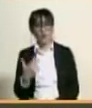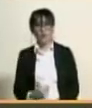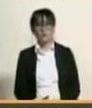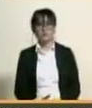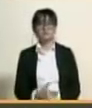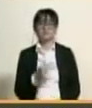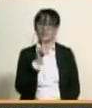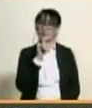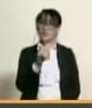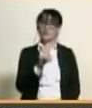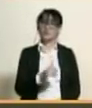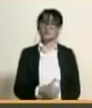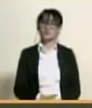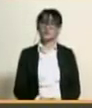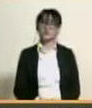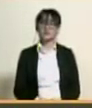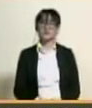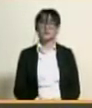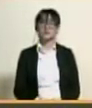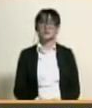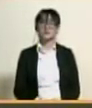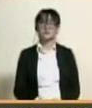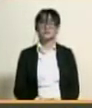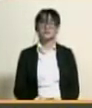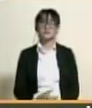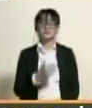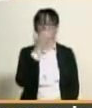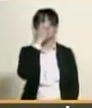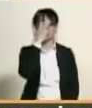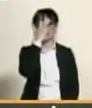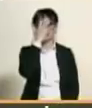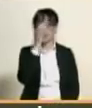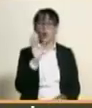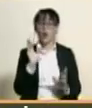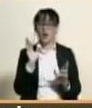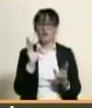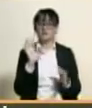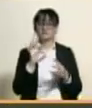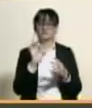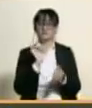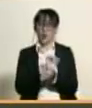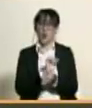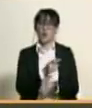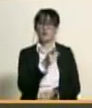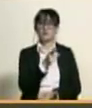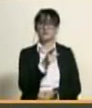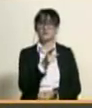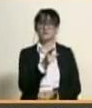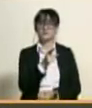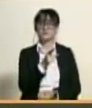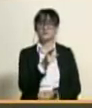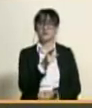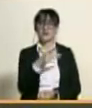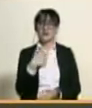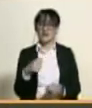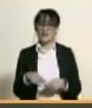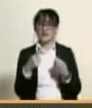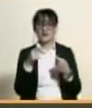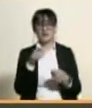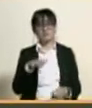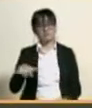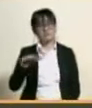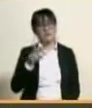lo denunciamos. Más temprano que tarde le llegará la justicia también. Pero hemos golpeado sus intereses y vamos a